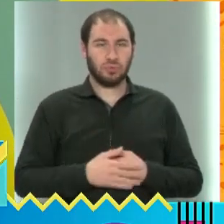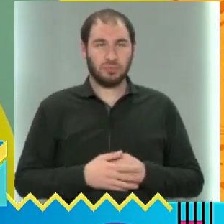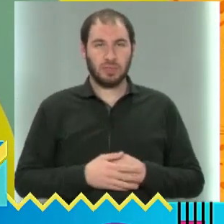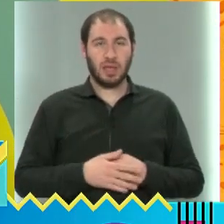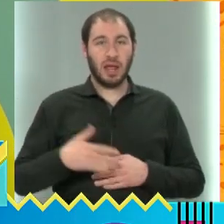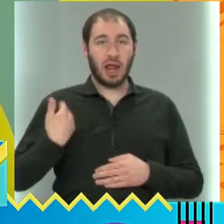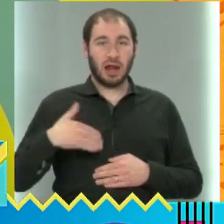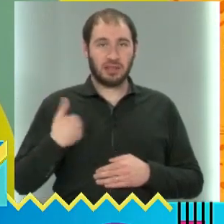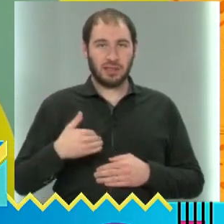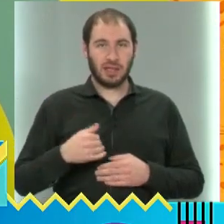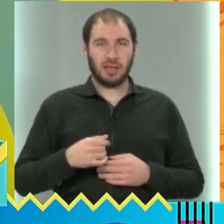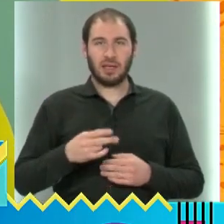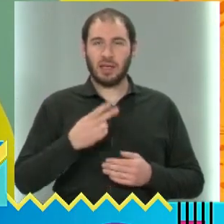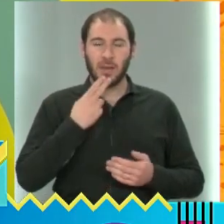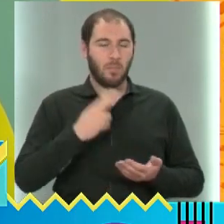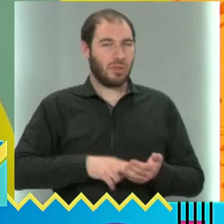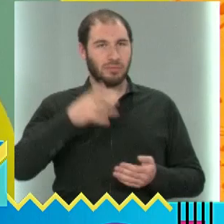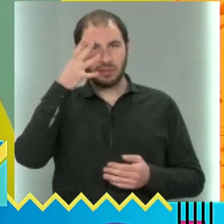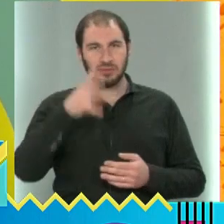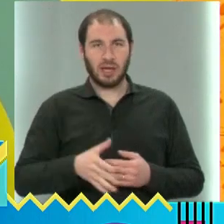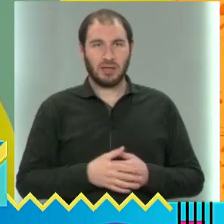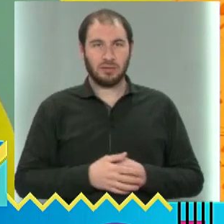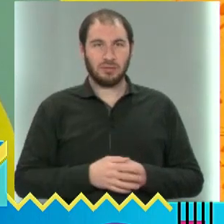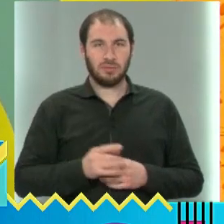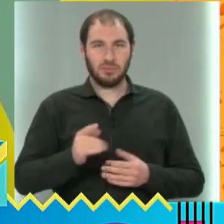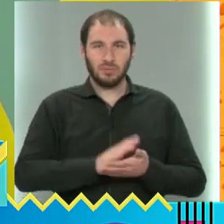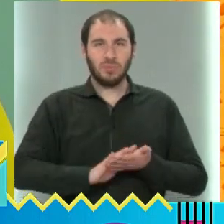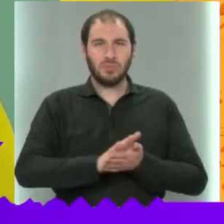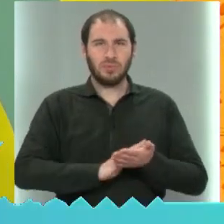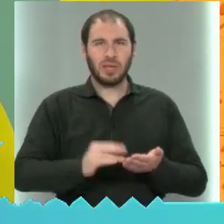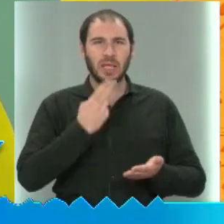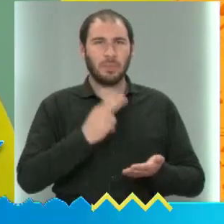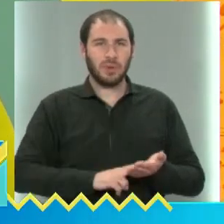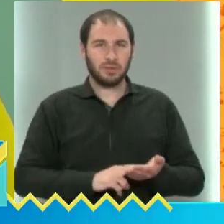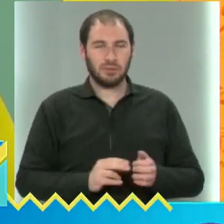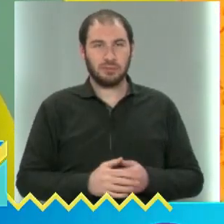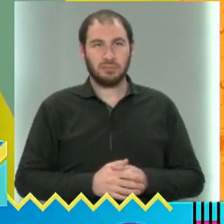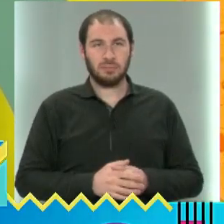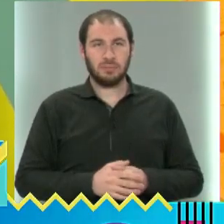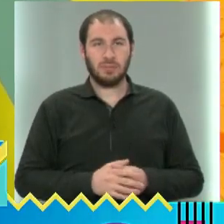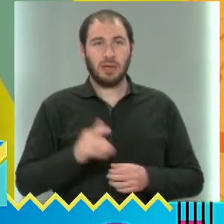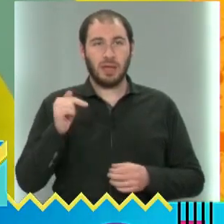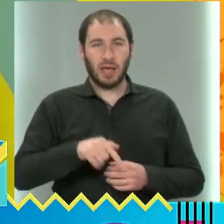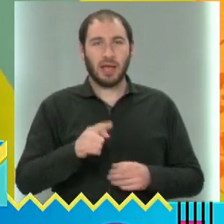la Argentina tiene una fuerte presión tributaria y hay que morigerar esa presión tributaria y hay que llegar y tener los tiempos para